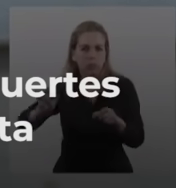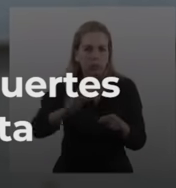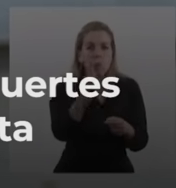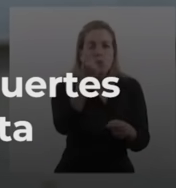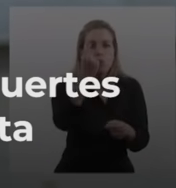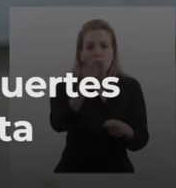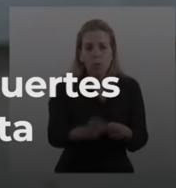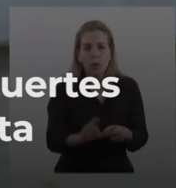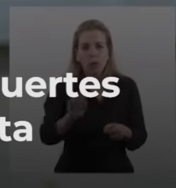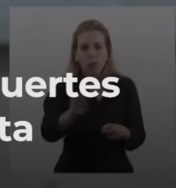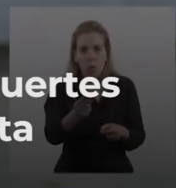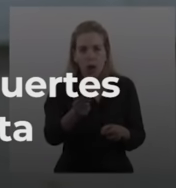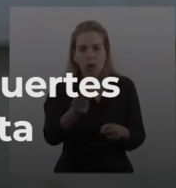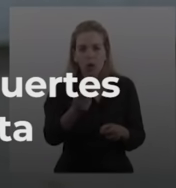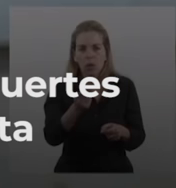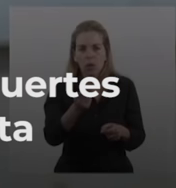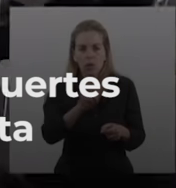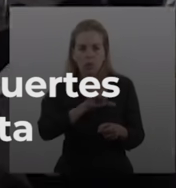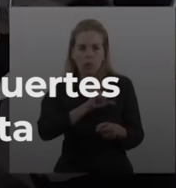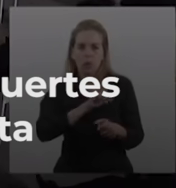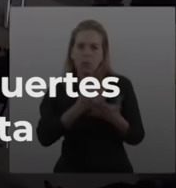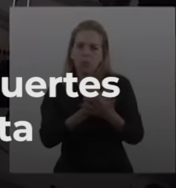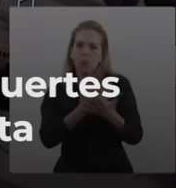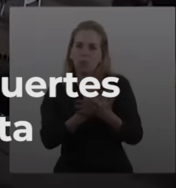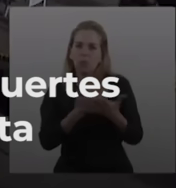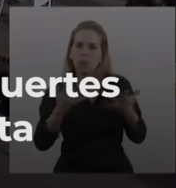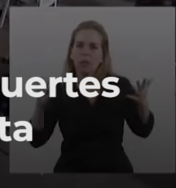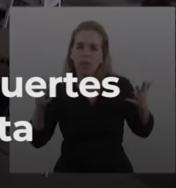necesitamos sumar muertos para sufrir.